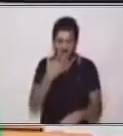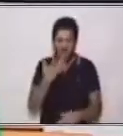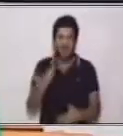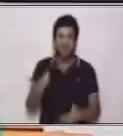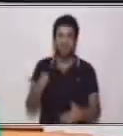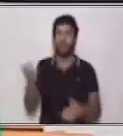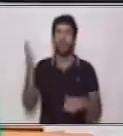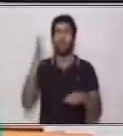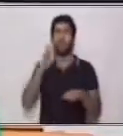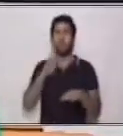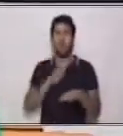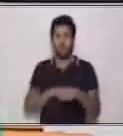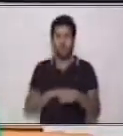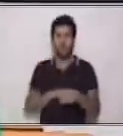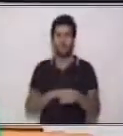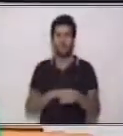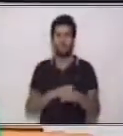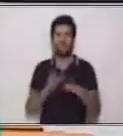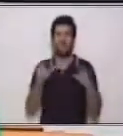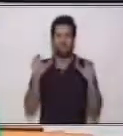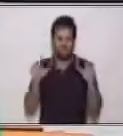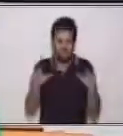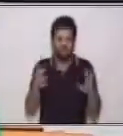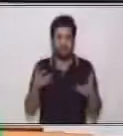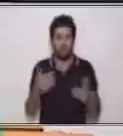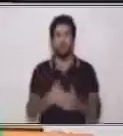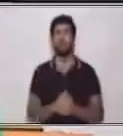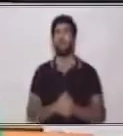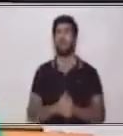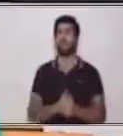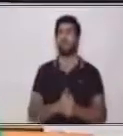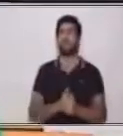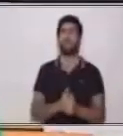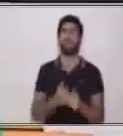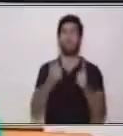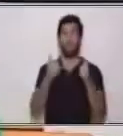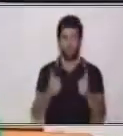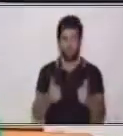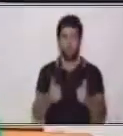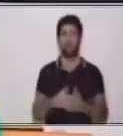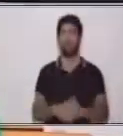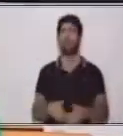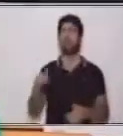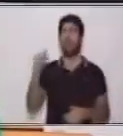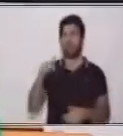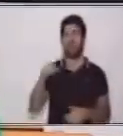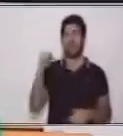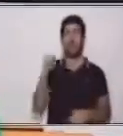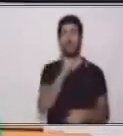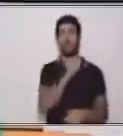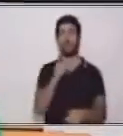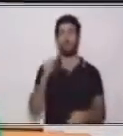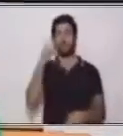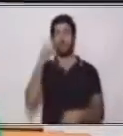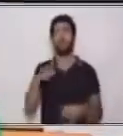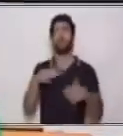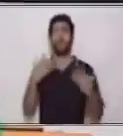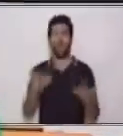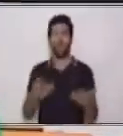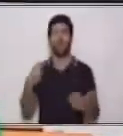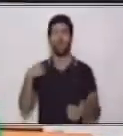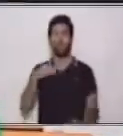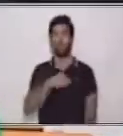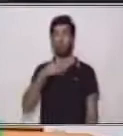es menos sociable. Muy bien, esta canción me ha servido para ingresar a nuestro